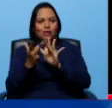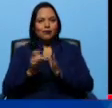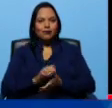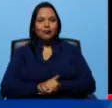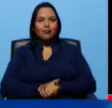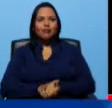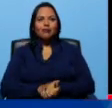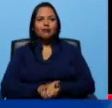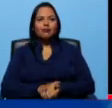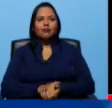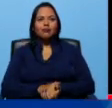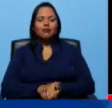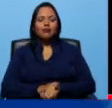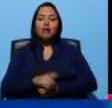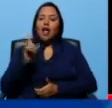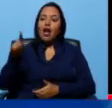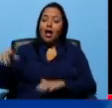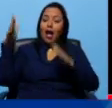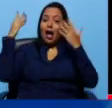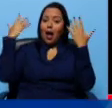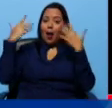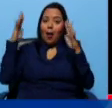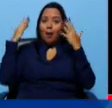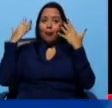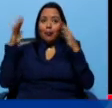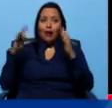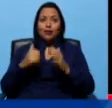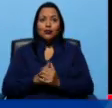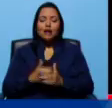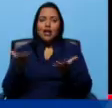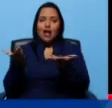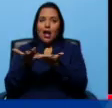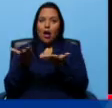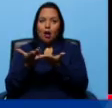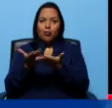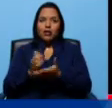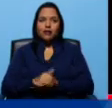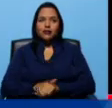Bueno, le damos un aplauso también a esa unidad educativa.